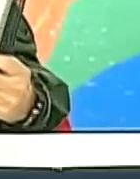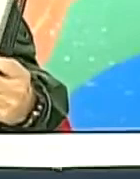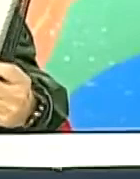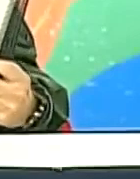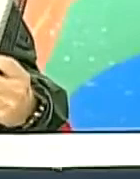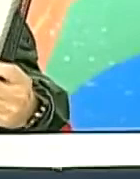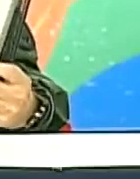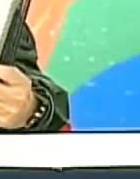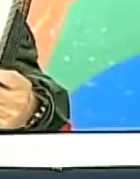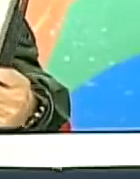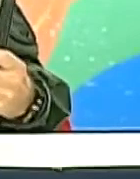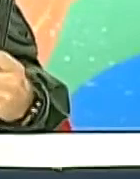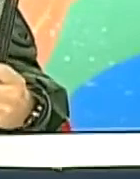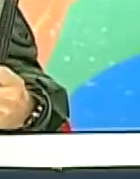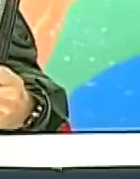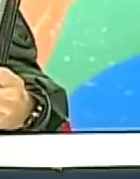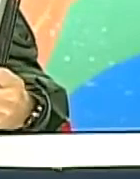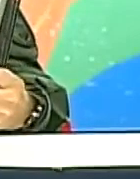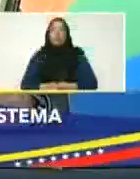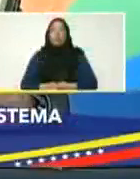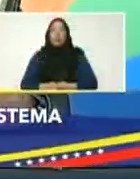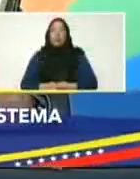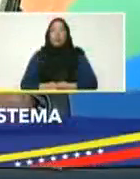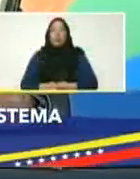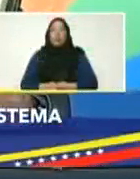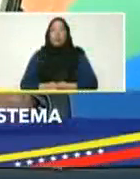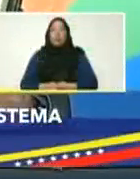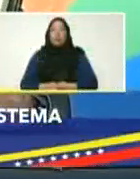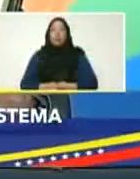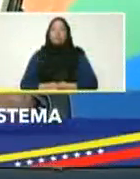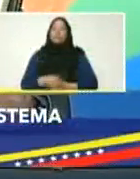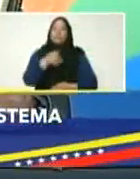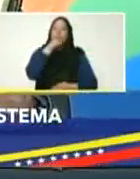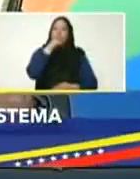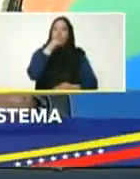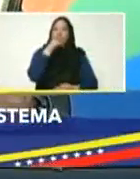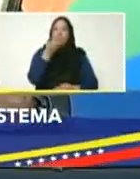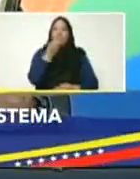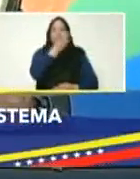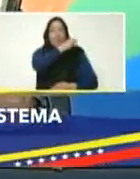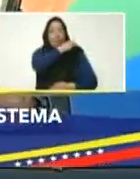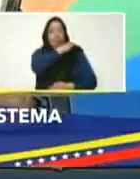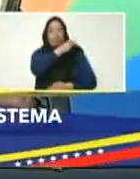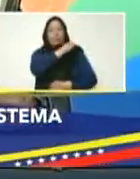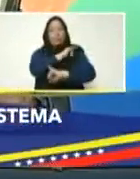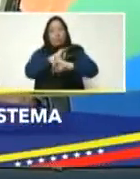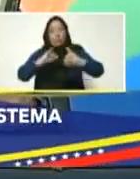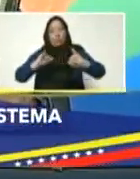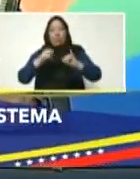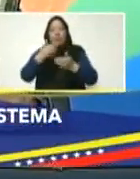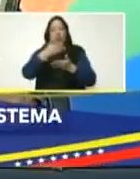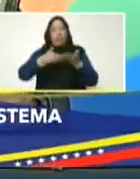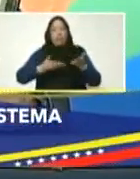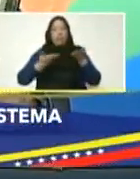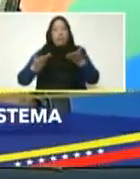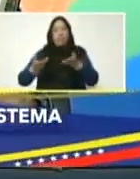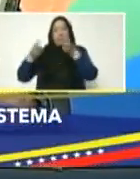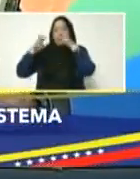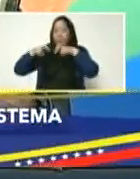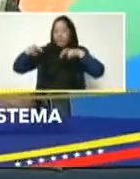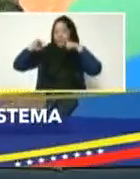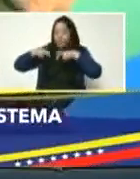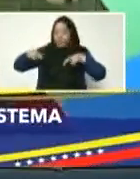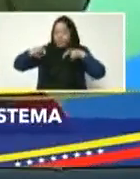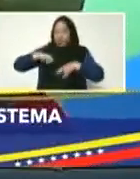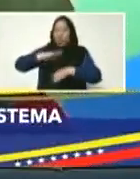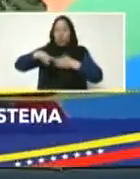que definitivamente estamos construyendo doctrina bajo su mandato, mi comandante en jefe. Ya este manual ha sido revisado por toda la